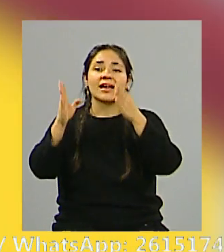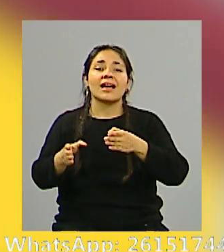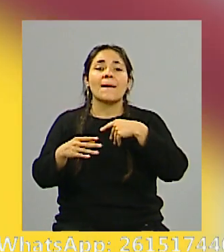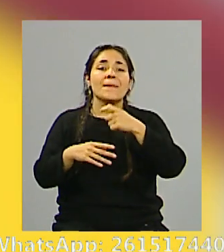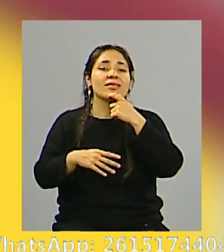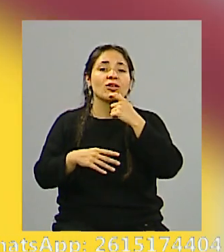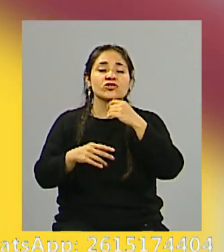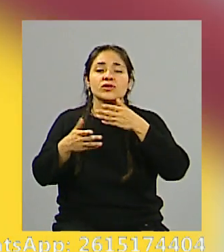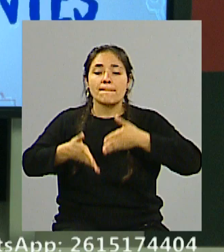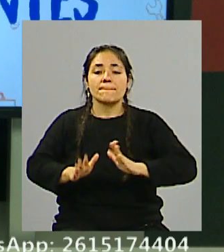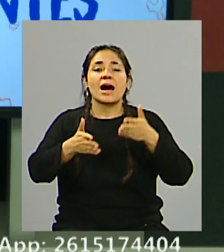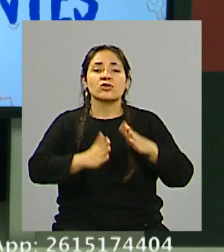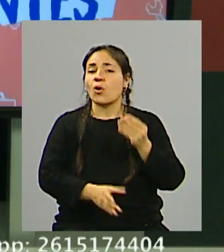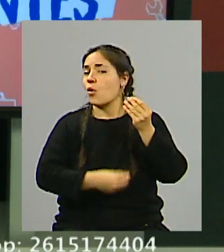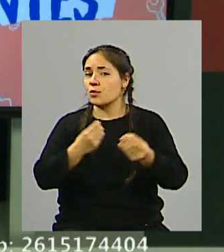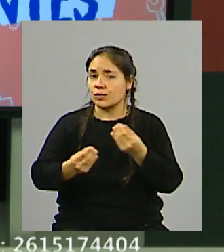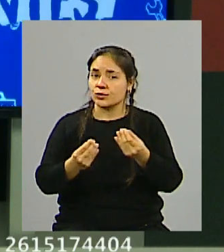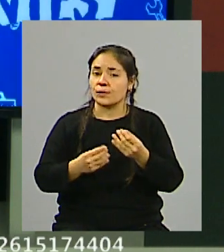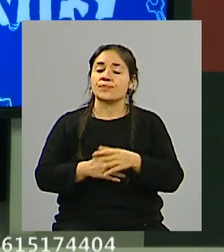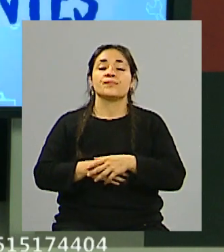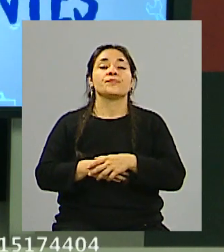Mendoza, porque justamente